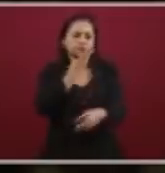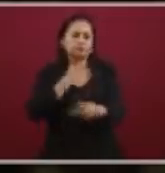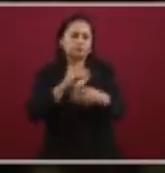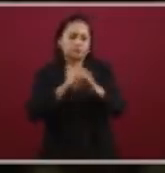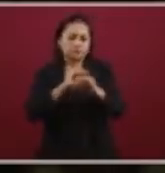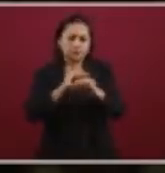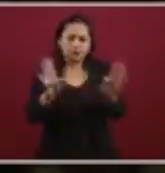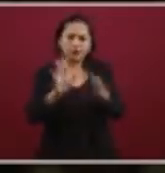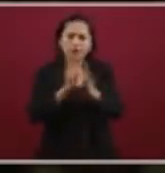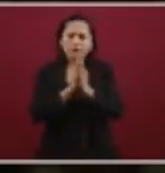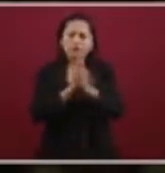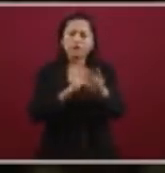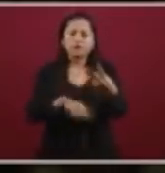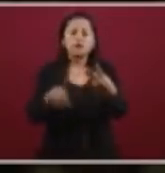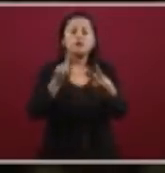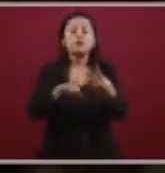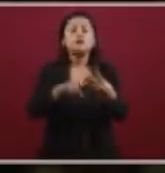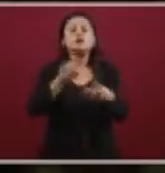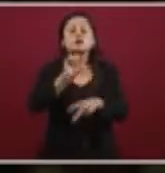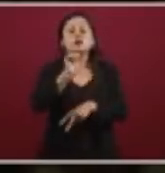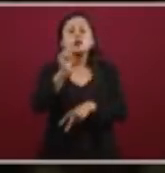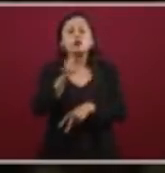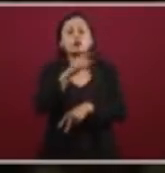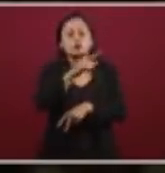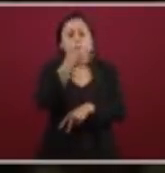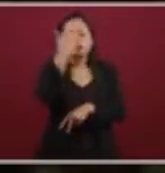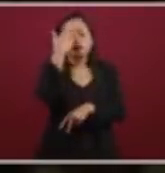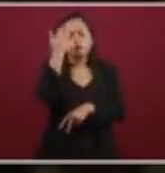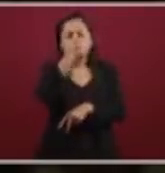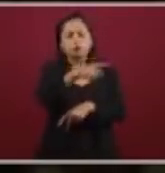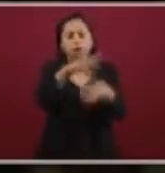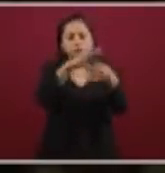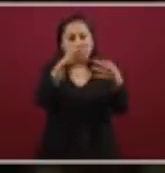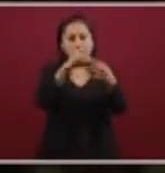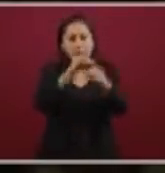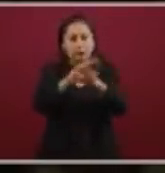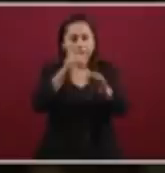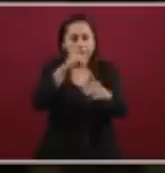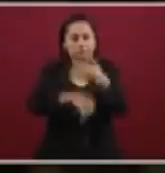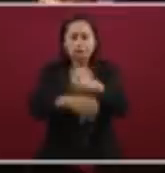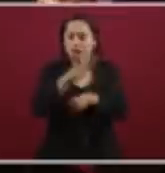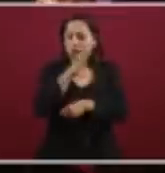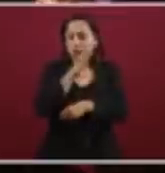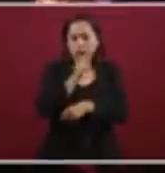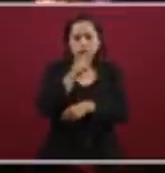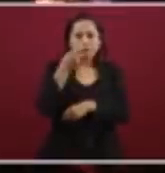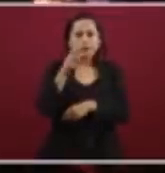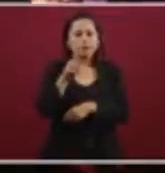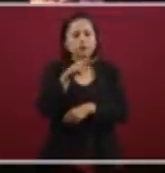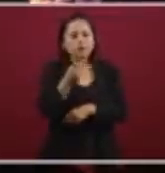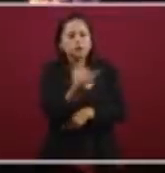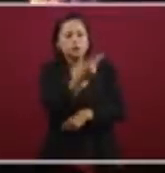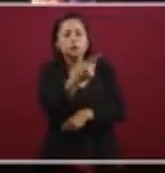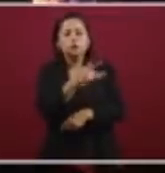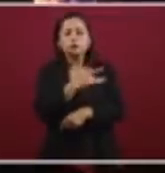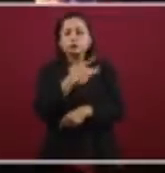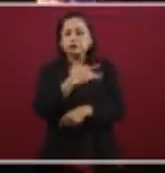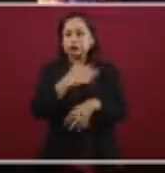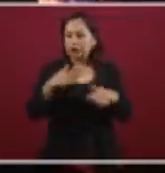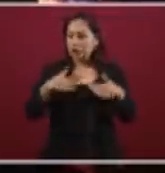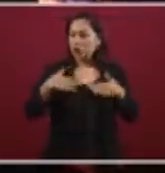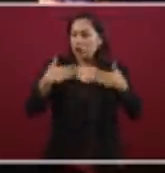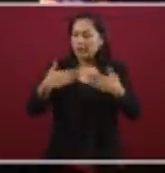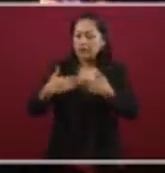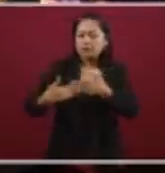tienen y que no pueden decir todo por obvias razones que confianza que tanta confianza tienen de que se va a aclarar en cuánto tiempo este